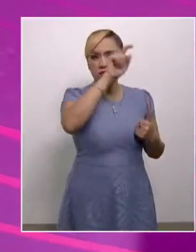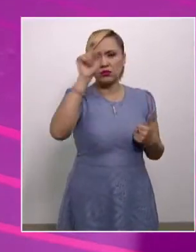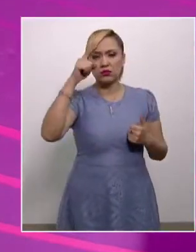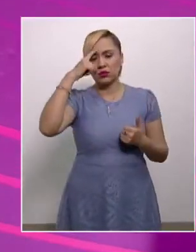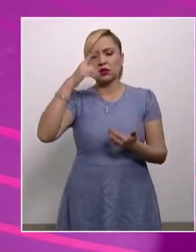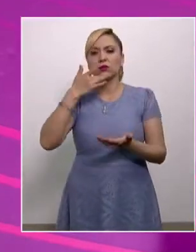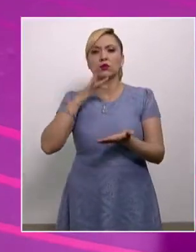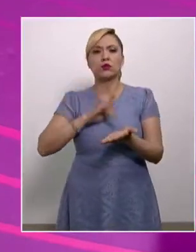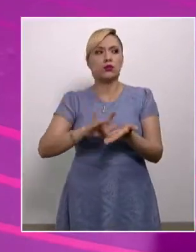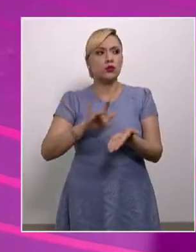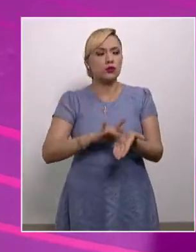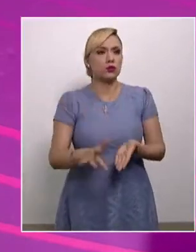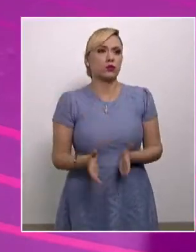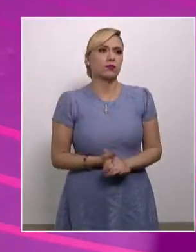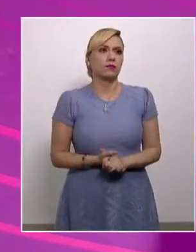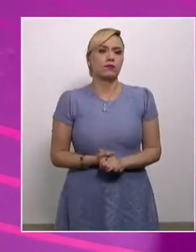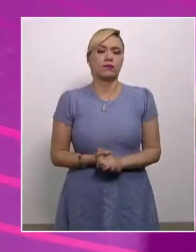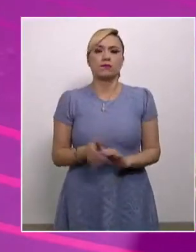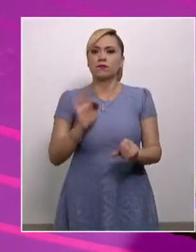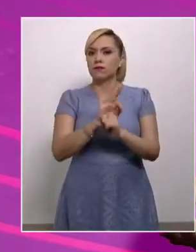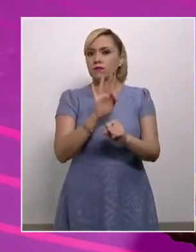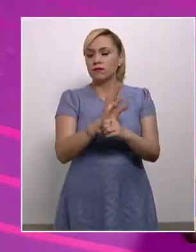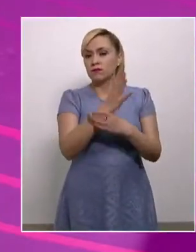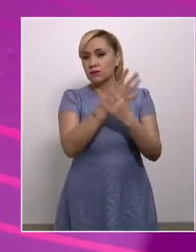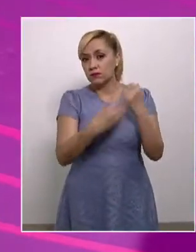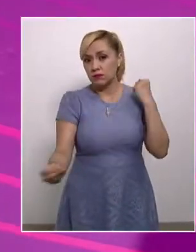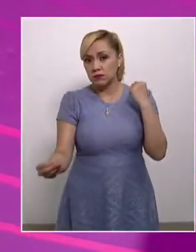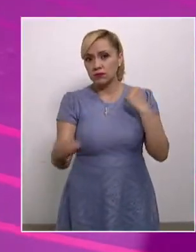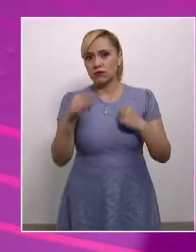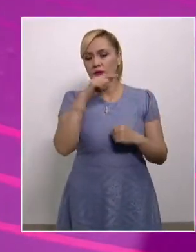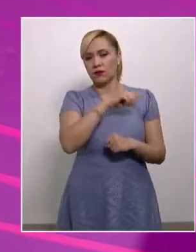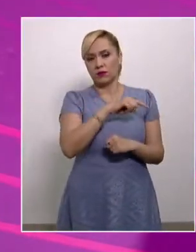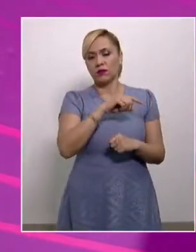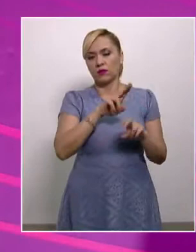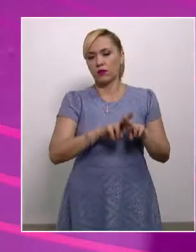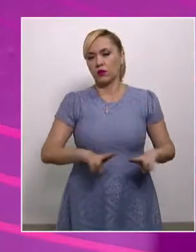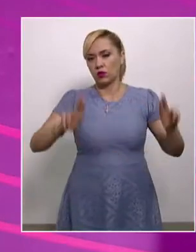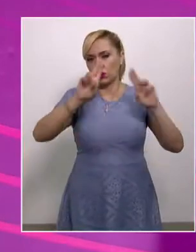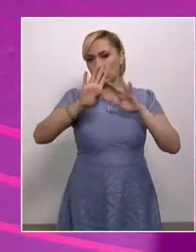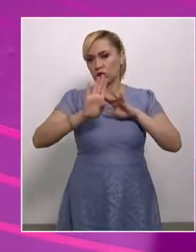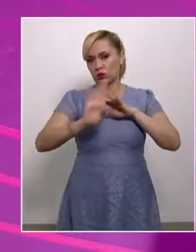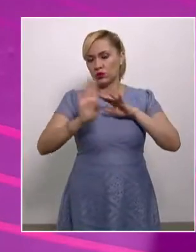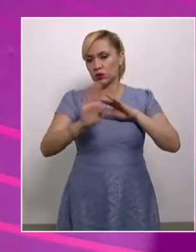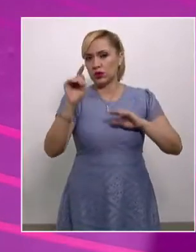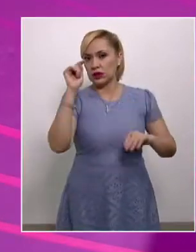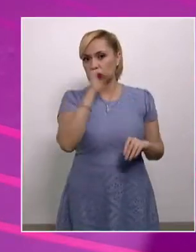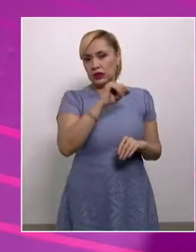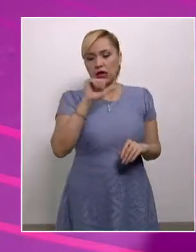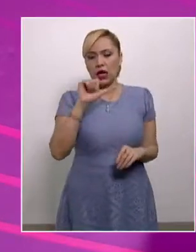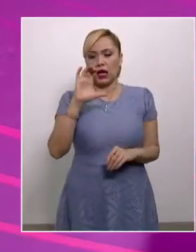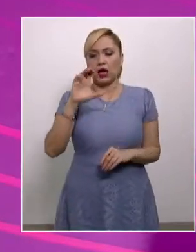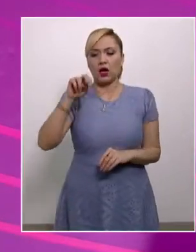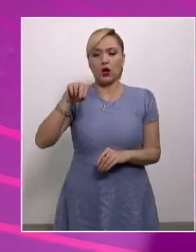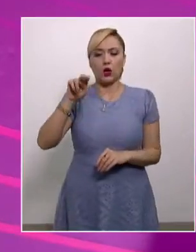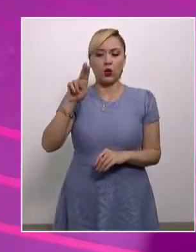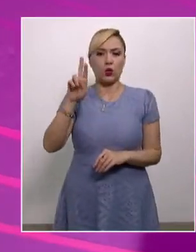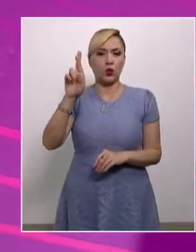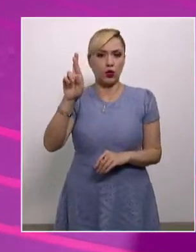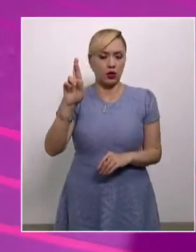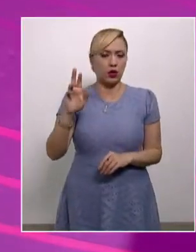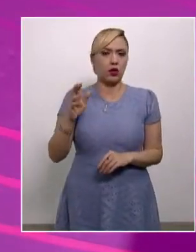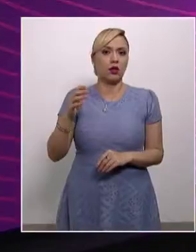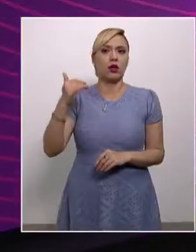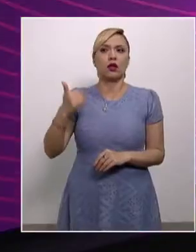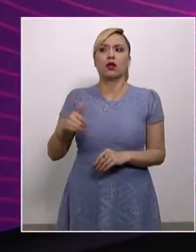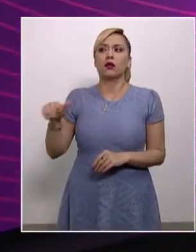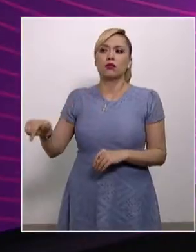el apoyo, por ejemplo, en temas de protección y refugio que hace el ACNUR en diferentes áreas del país, y en el caso de Médicos Sin Fronteras en la